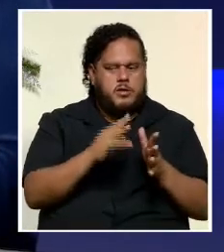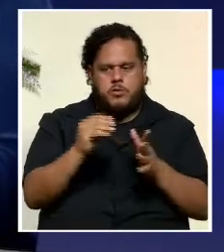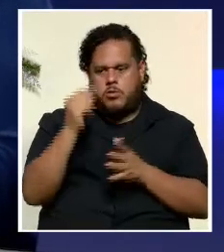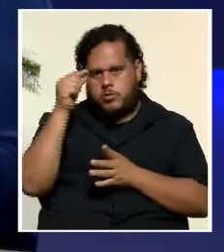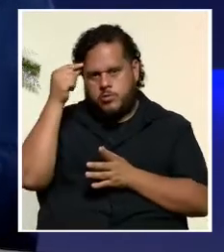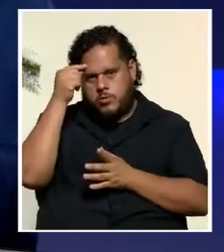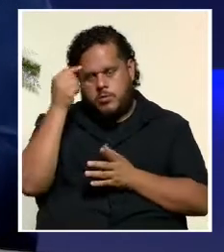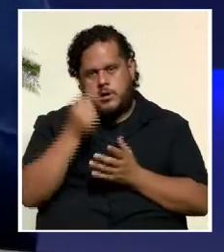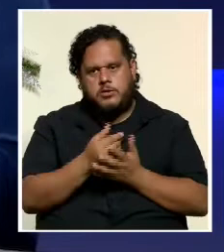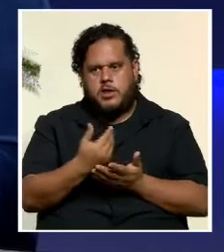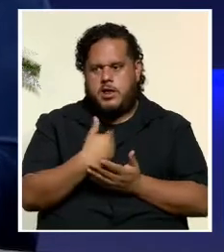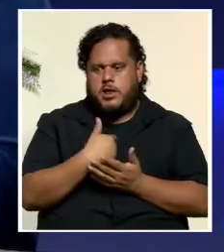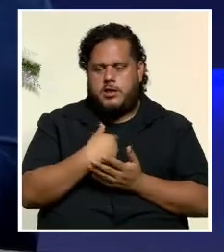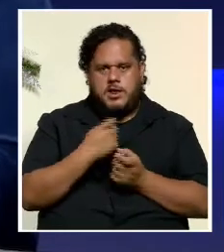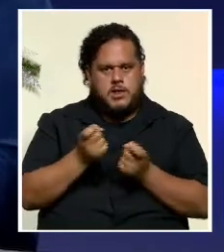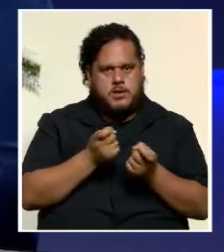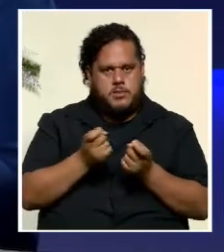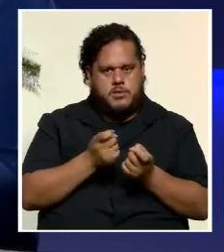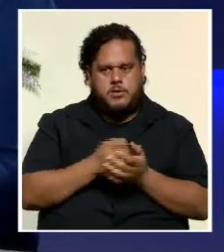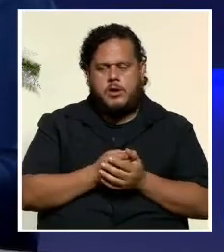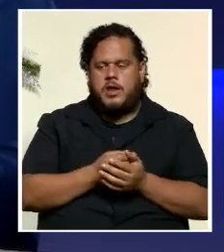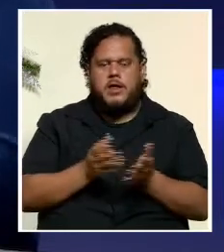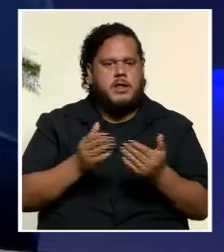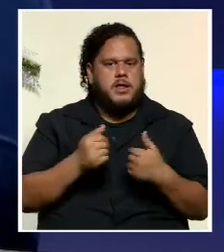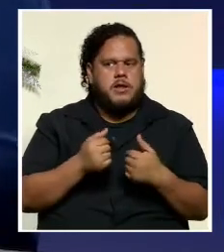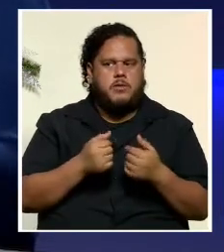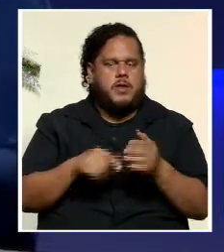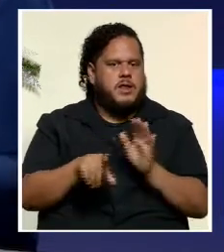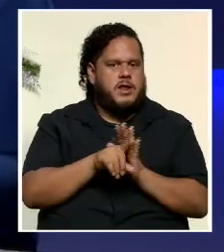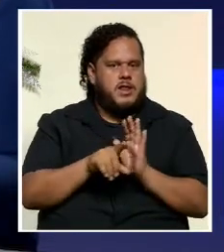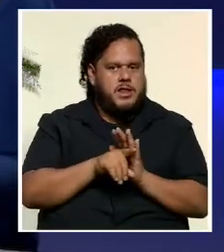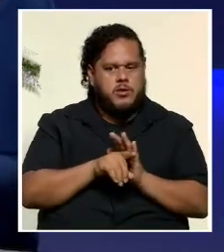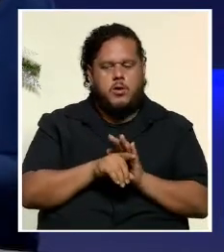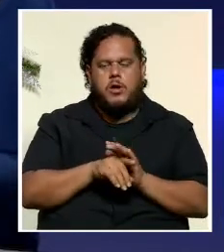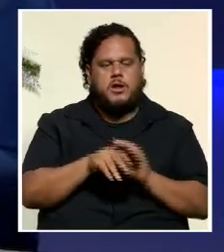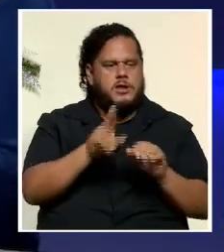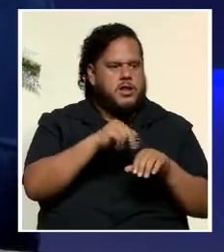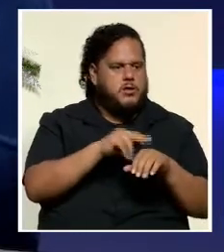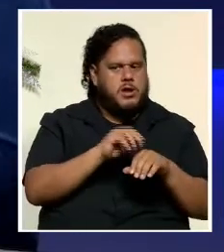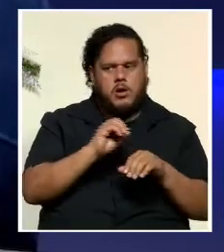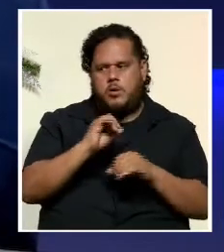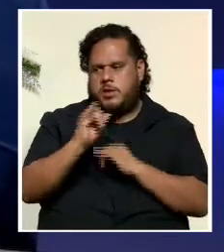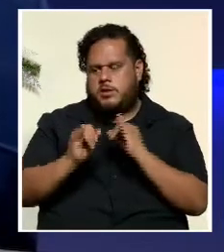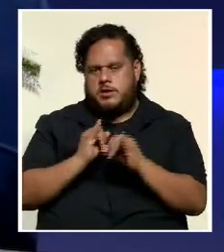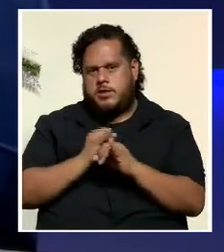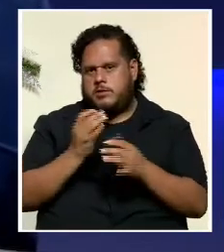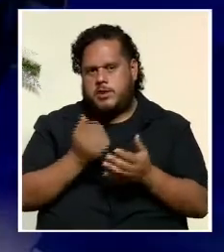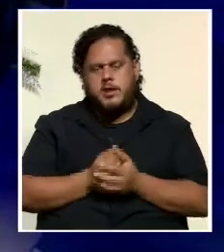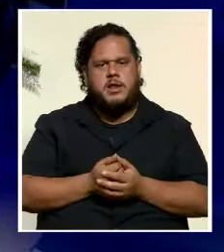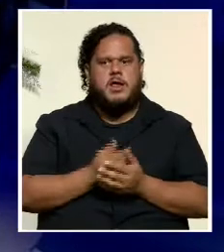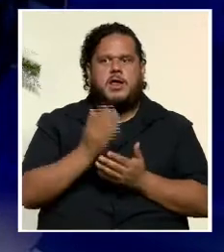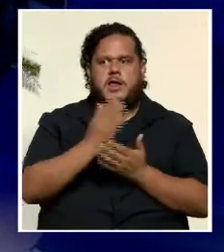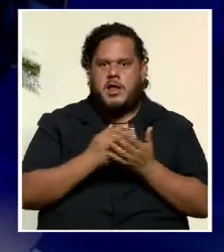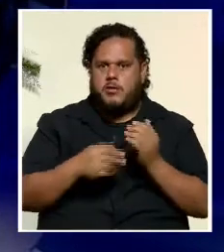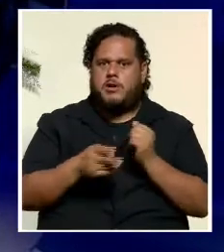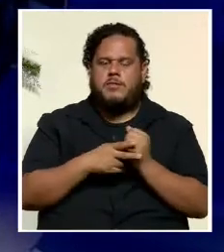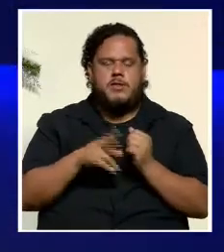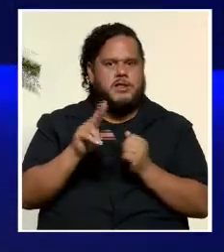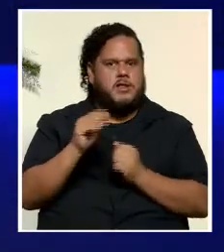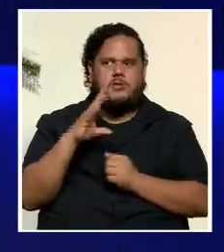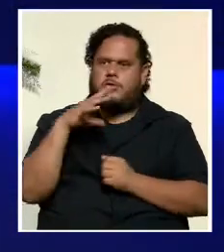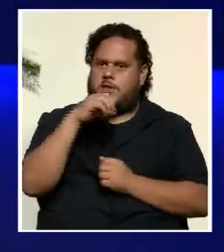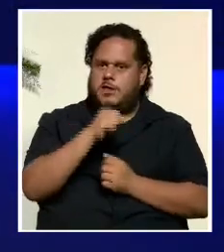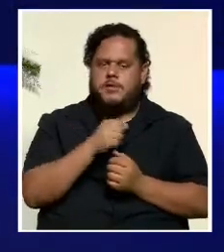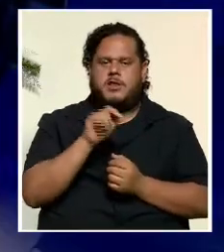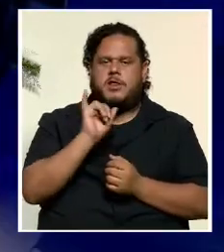gobiernos tengan control, ni haya legislación ni nacional ni internacional. Y en algunos casos sin que se den cuenta. Y en algunos casos